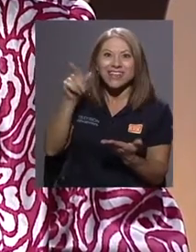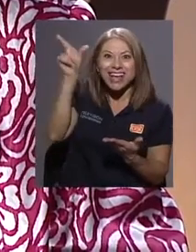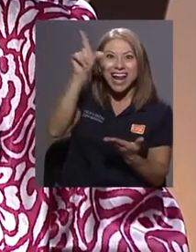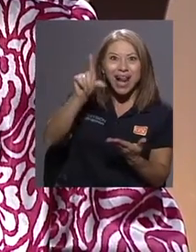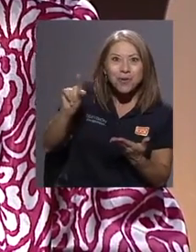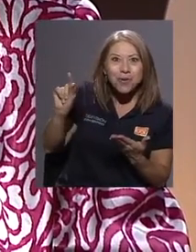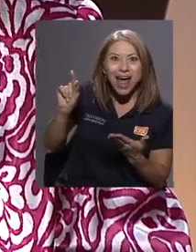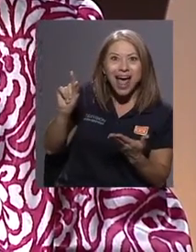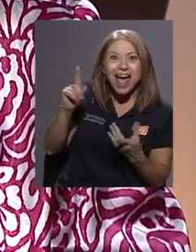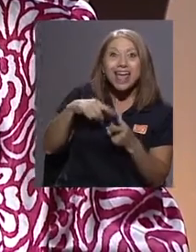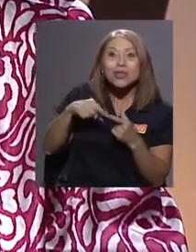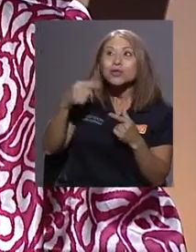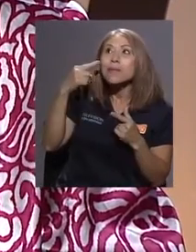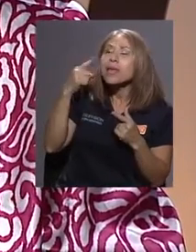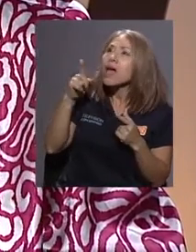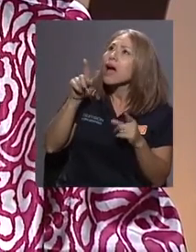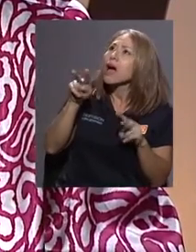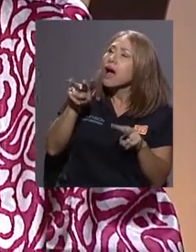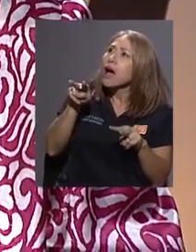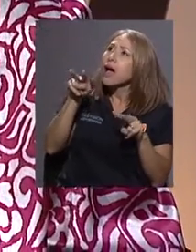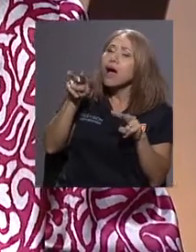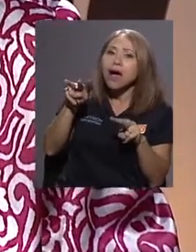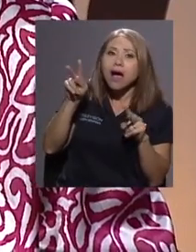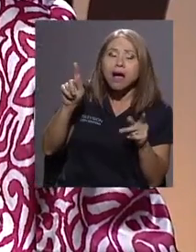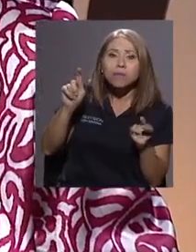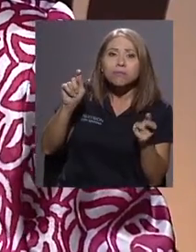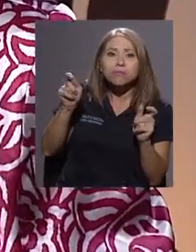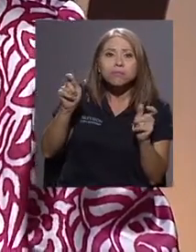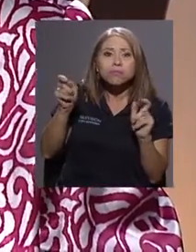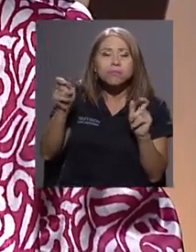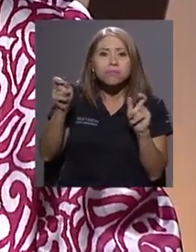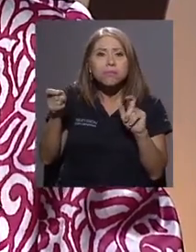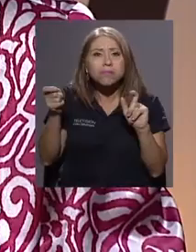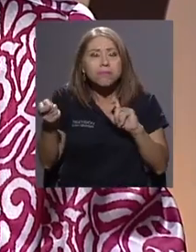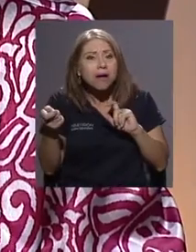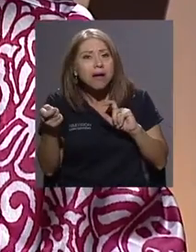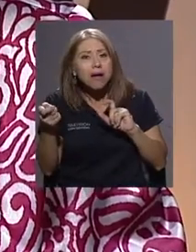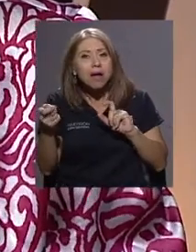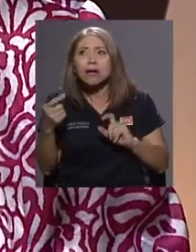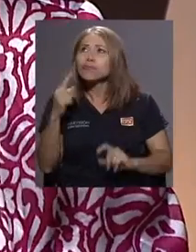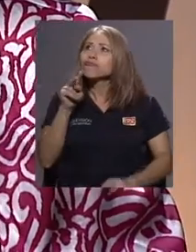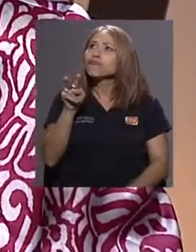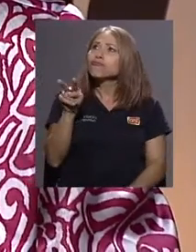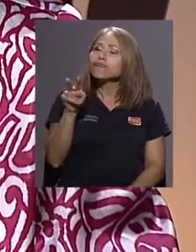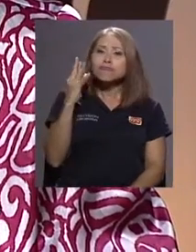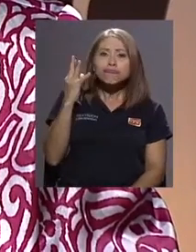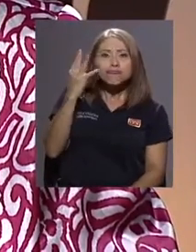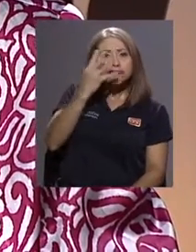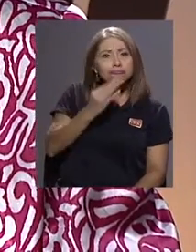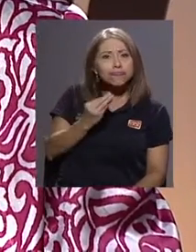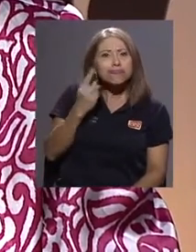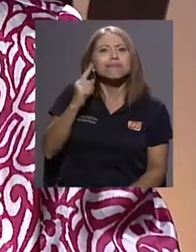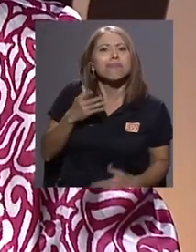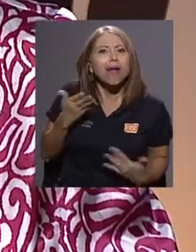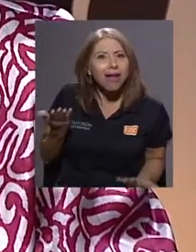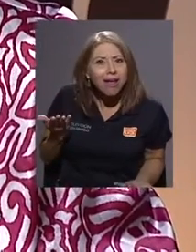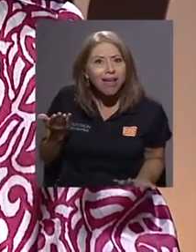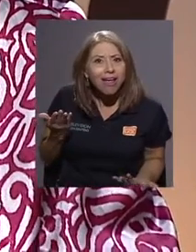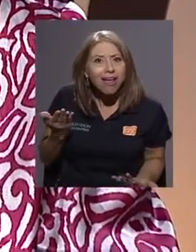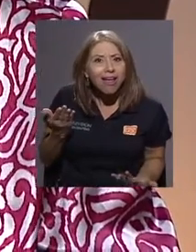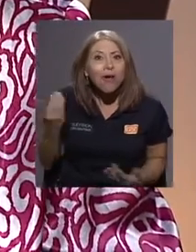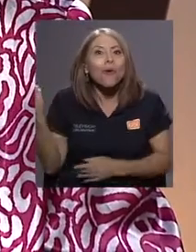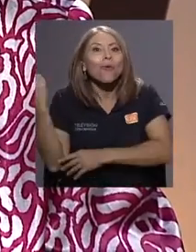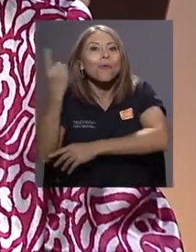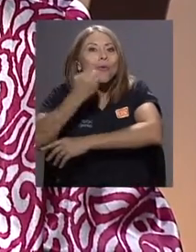veía ir a la luna que la luna iba cambiando hasta que dijo pero qué es esa cosa tan bonita y para qué sirve un día bajo